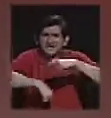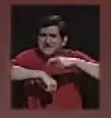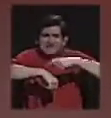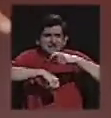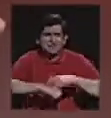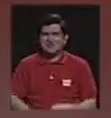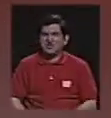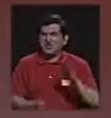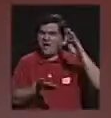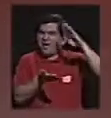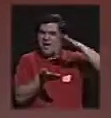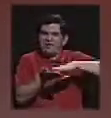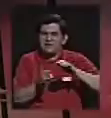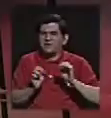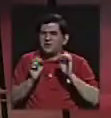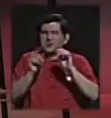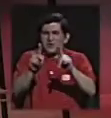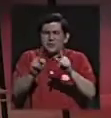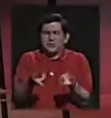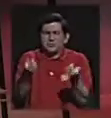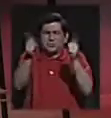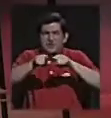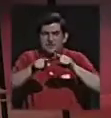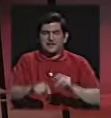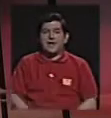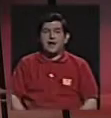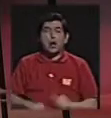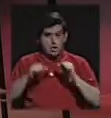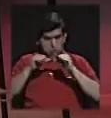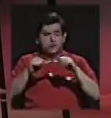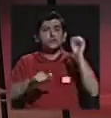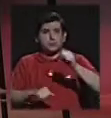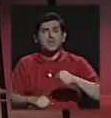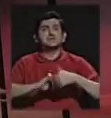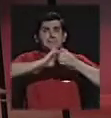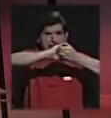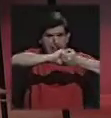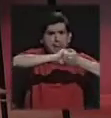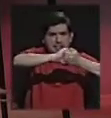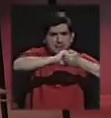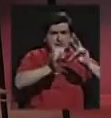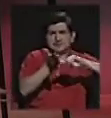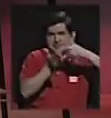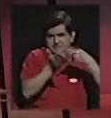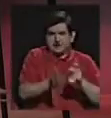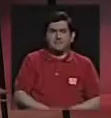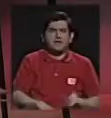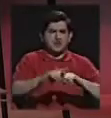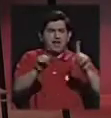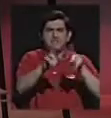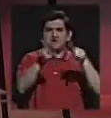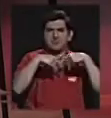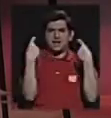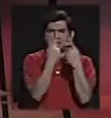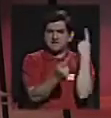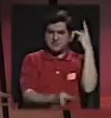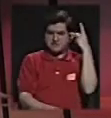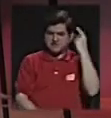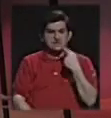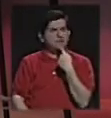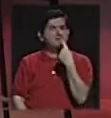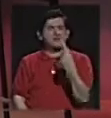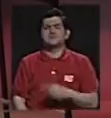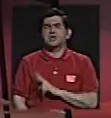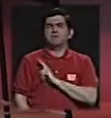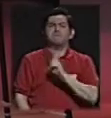la probabilidad de que eso suceda. Lo que podría suceder todavía es una alianza, que es que varios partidos políticos manifiestan